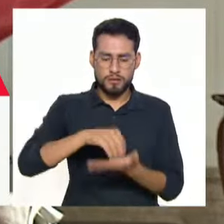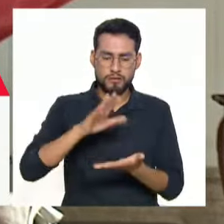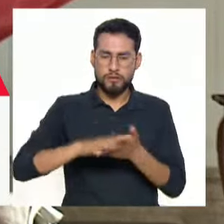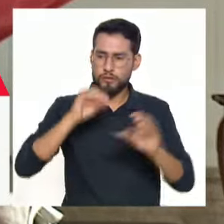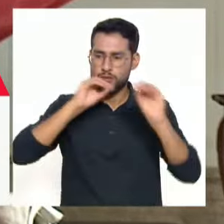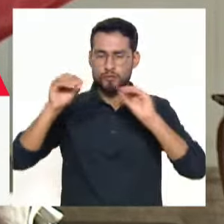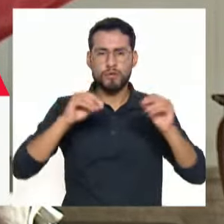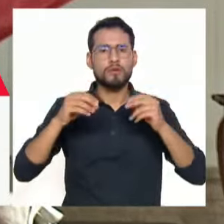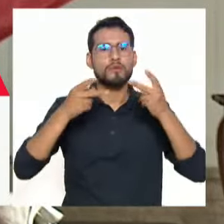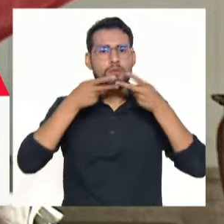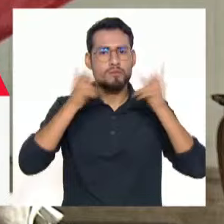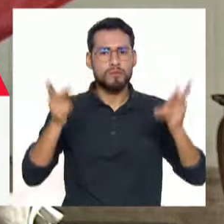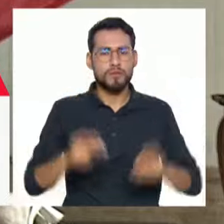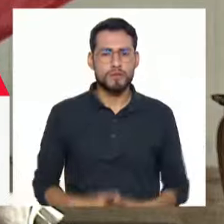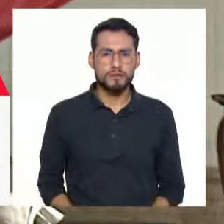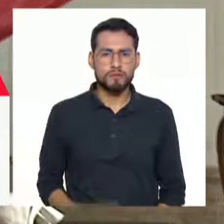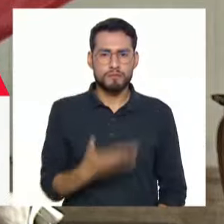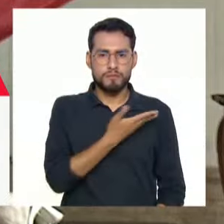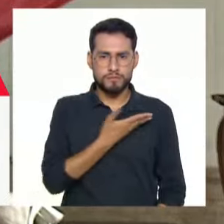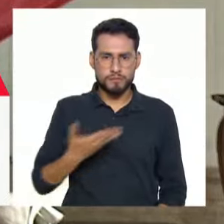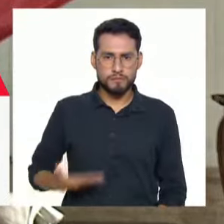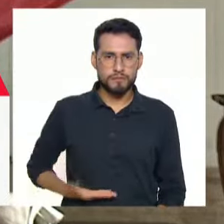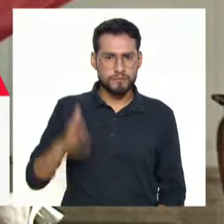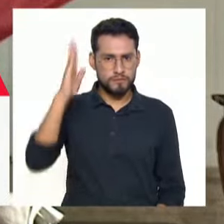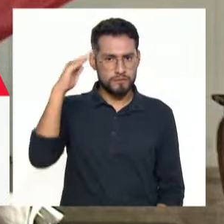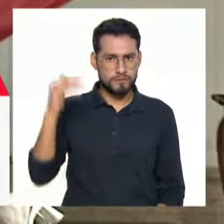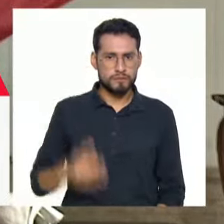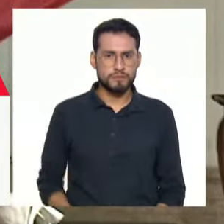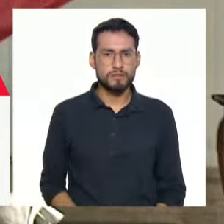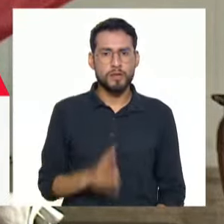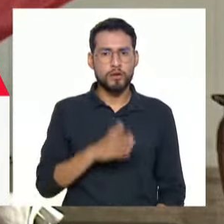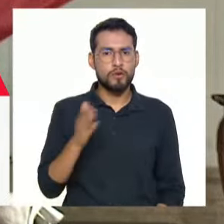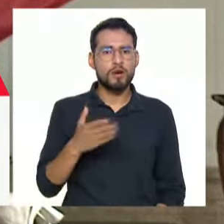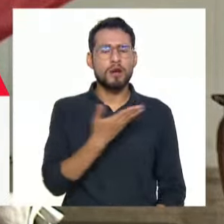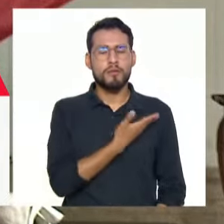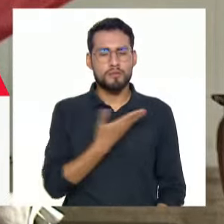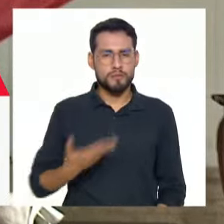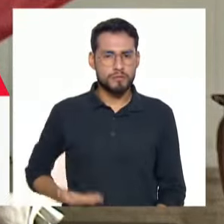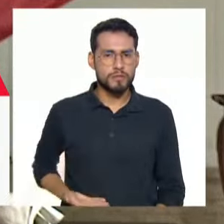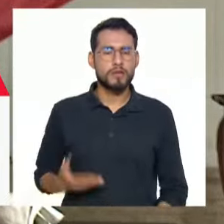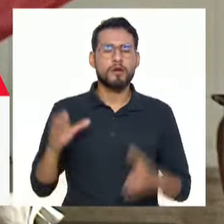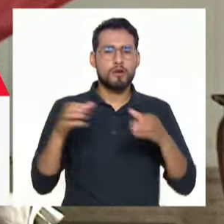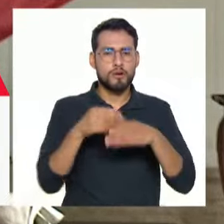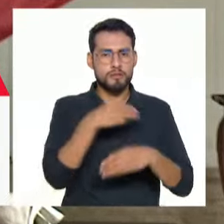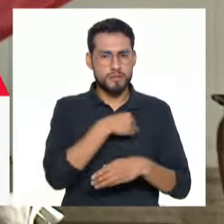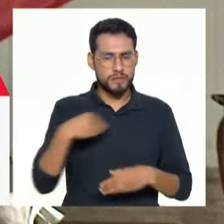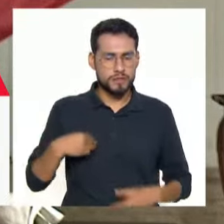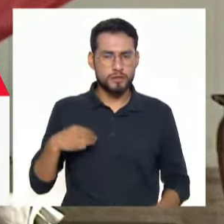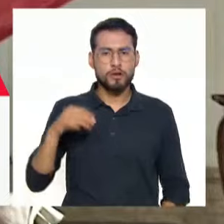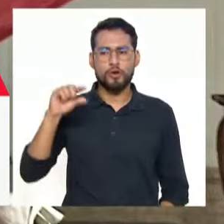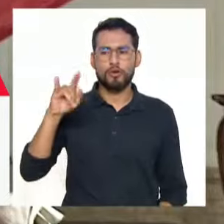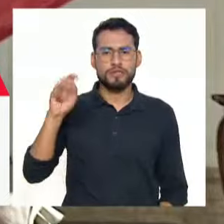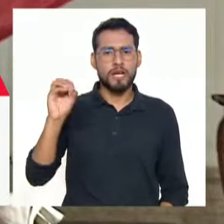Regístrese, comuníquese y publíquese. Dinercilia Bolorte Segarra, Presidenta de la República. Gustavo Lino Adriancén Olaya, Presidente del